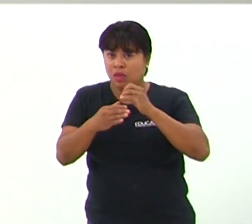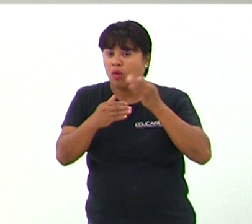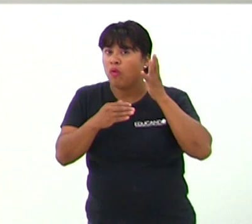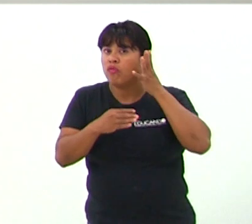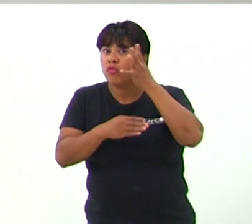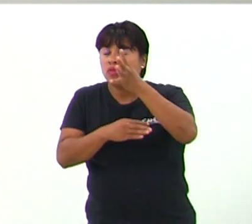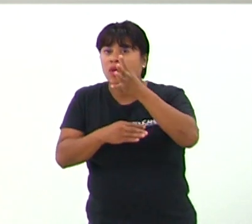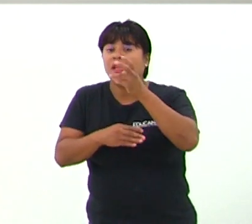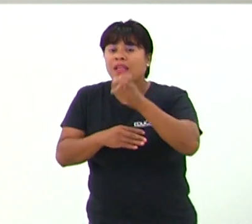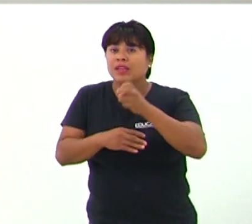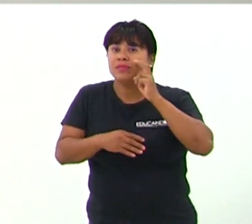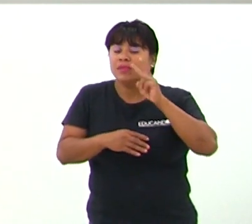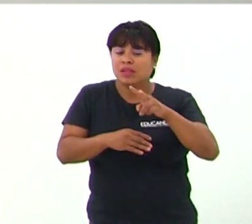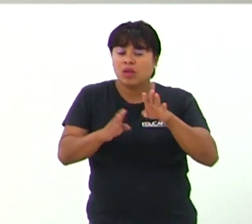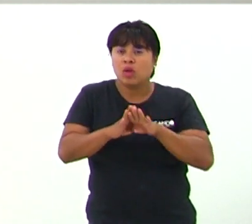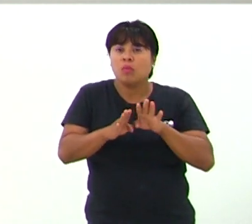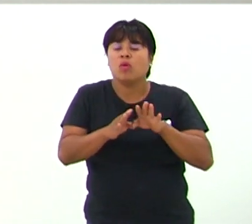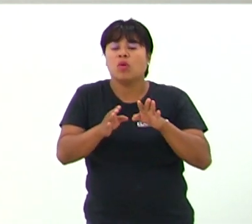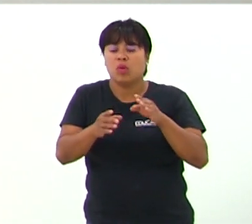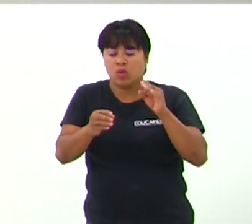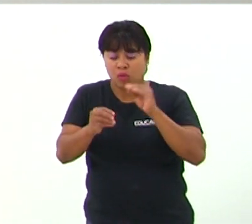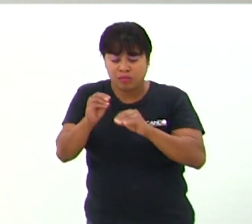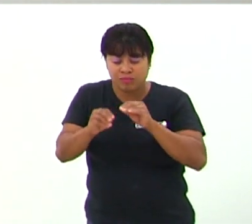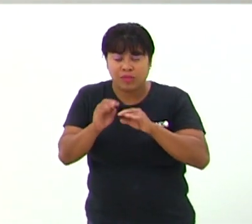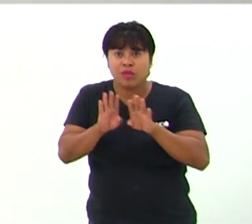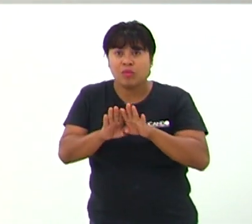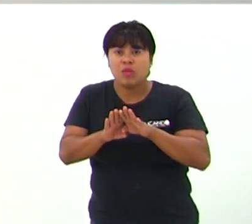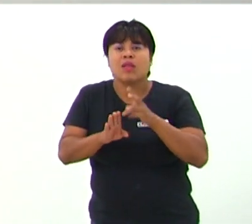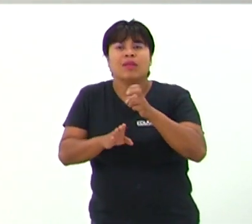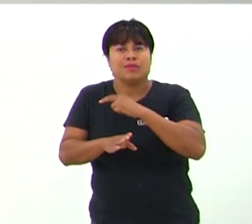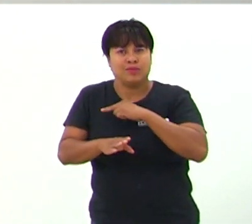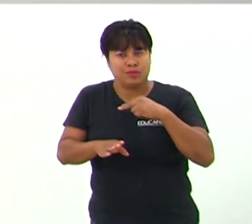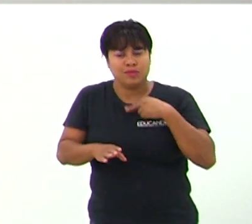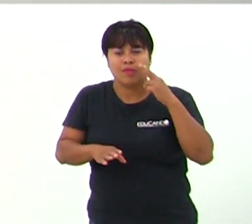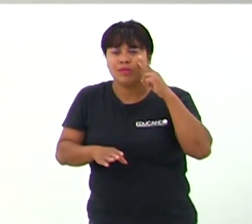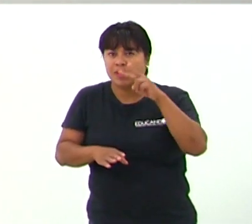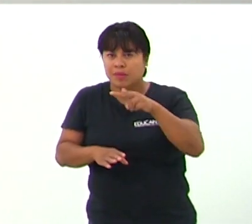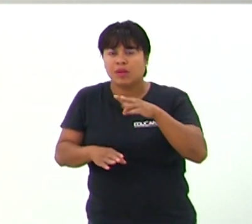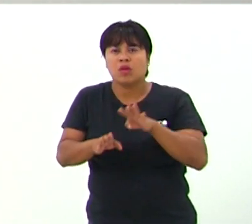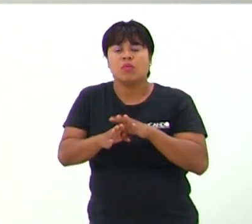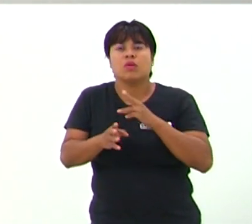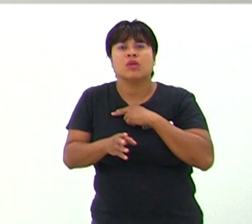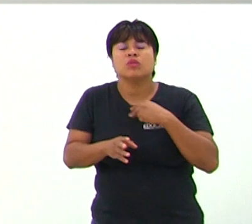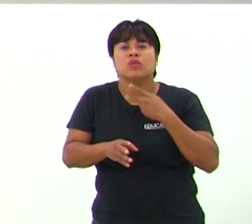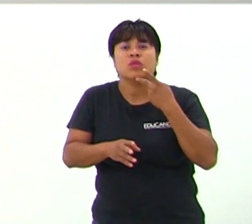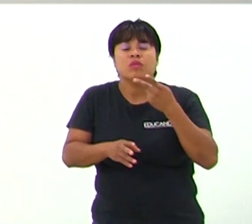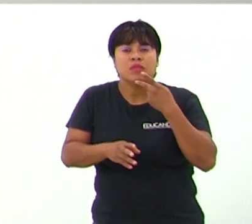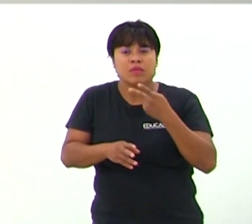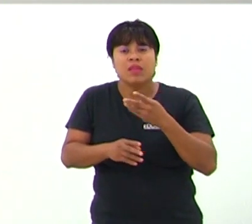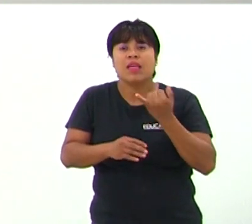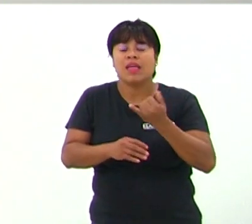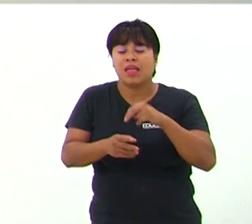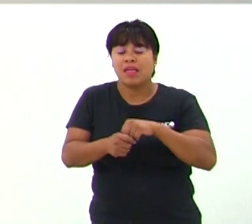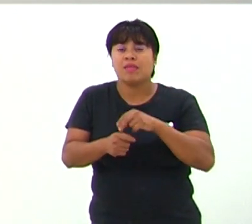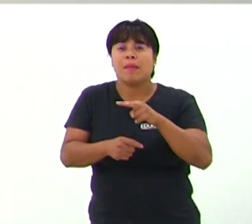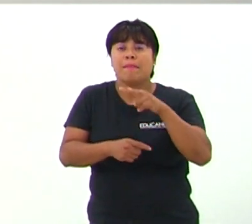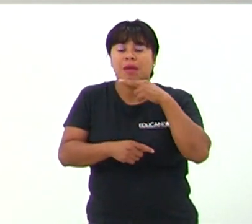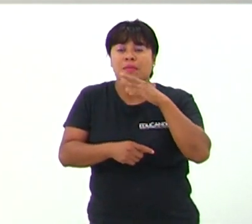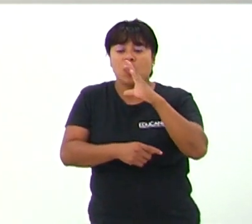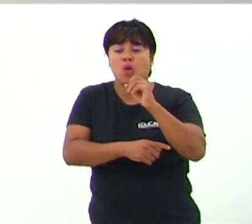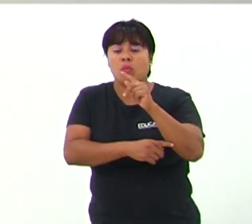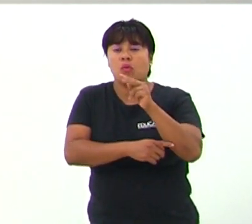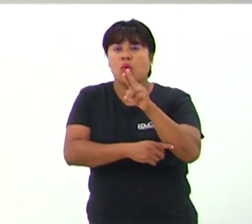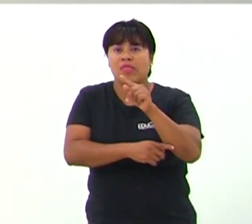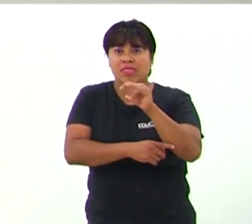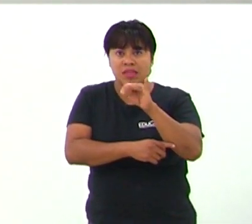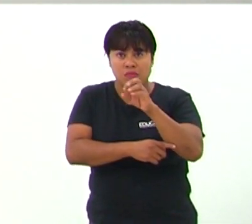del verbo en su conjugación y en su modo, nos vamos a dar cuenta que estamos hablando de un verbo copulativo. Y hablamos